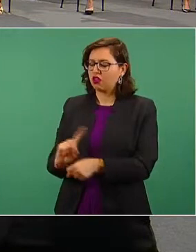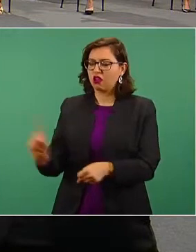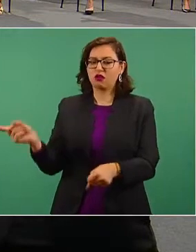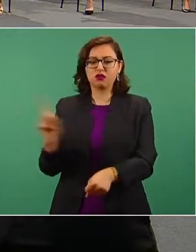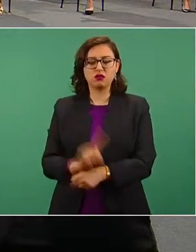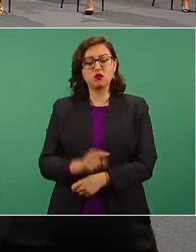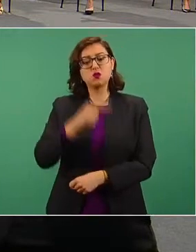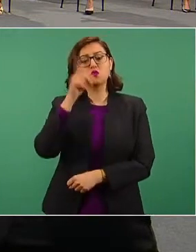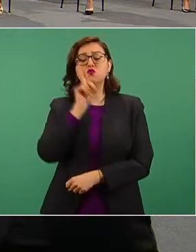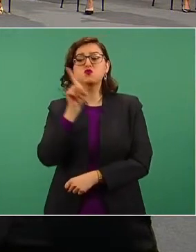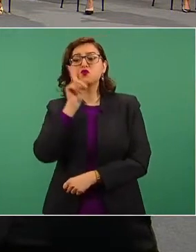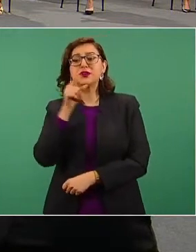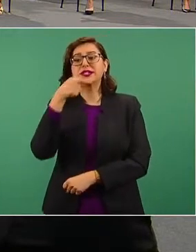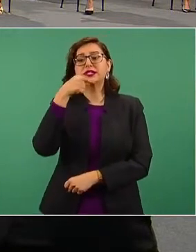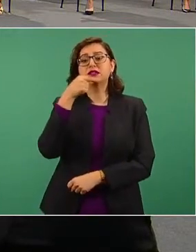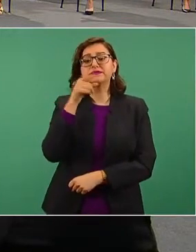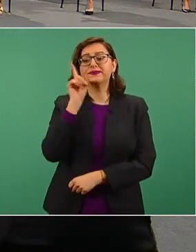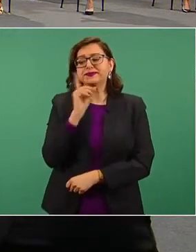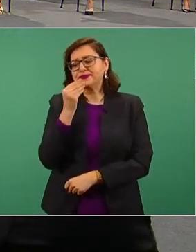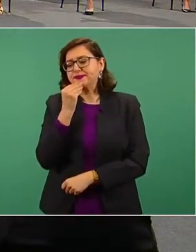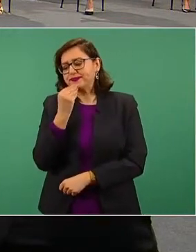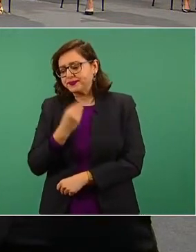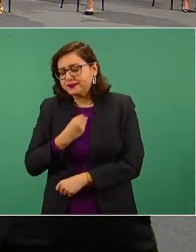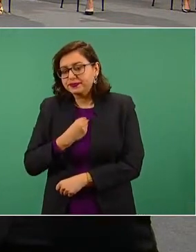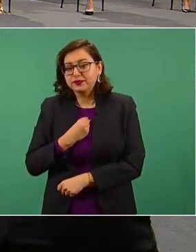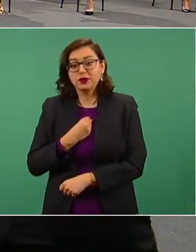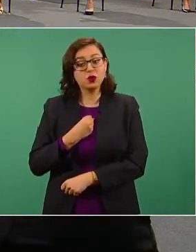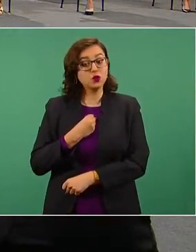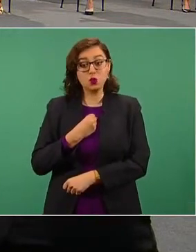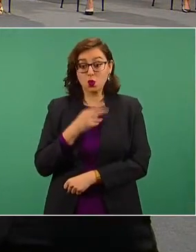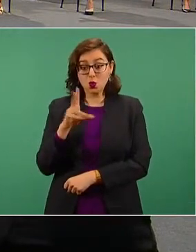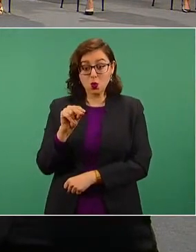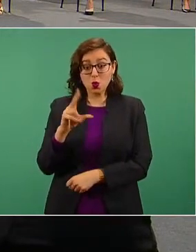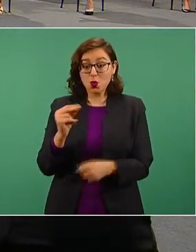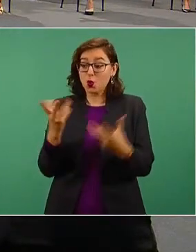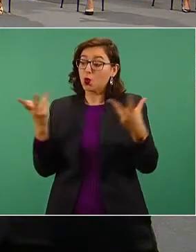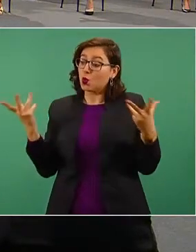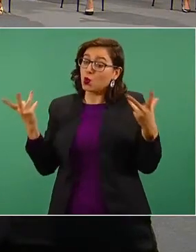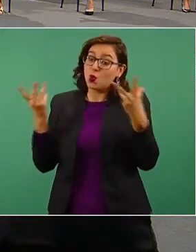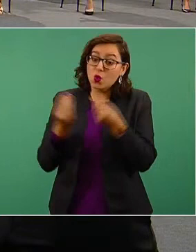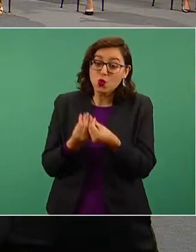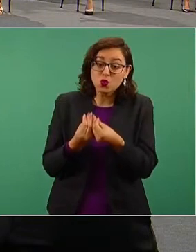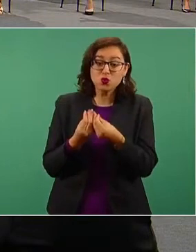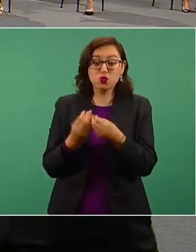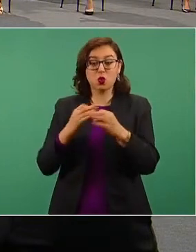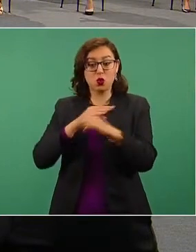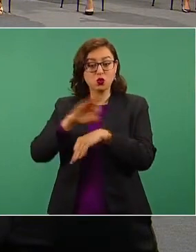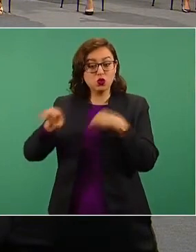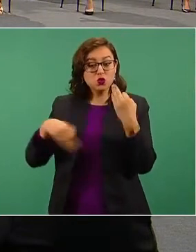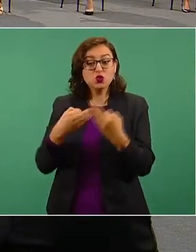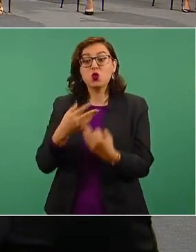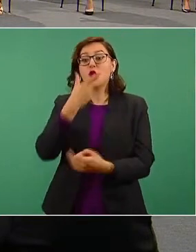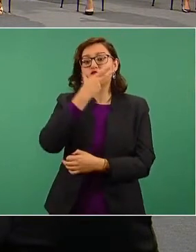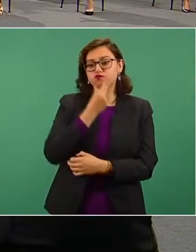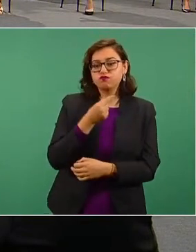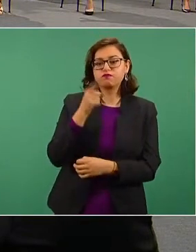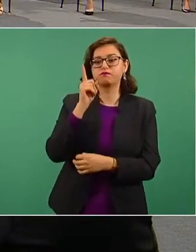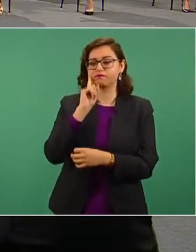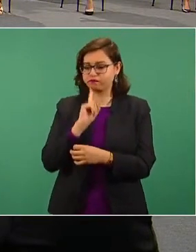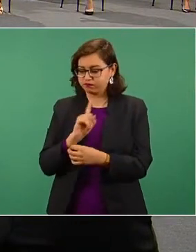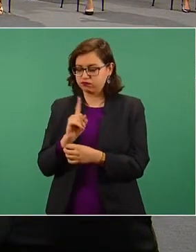y las niñas, constituya una acción colectiva, una acción donde todas y todos